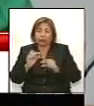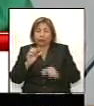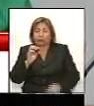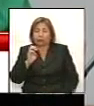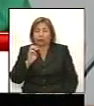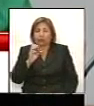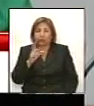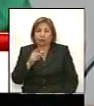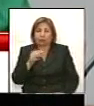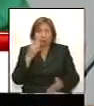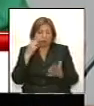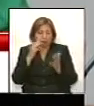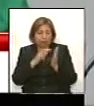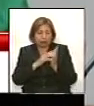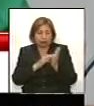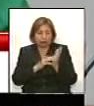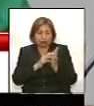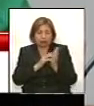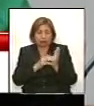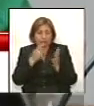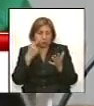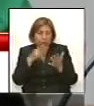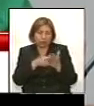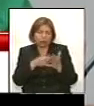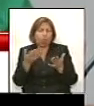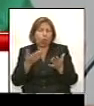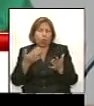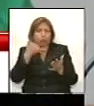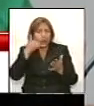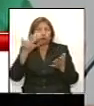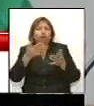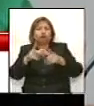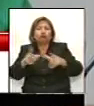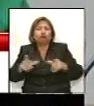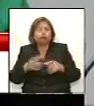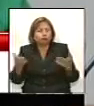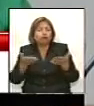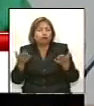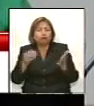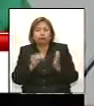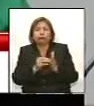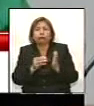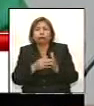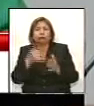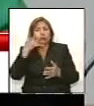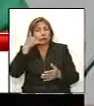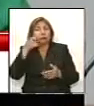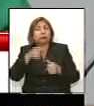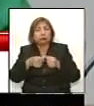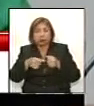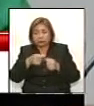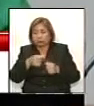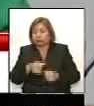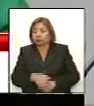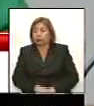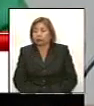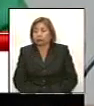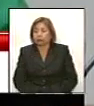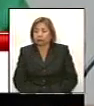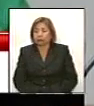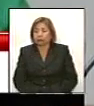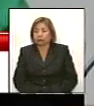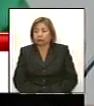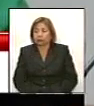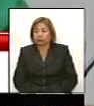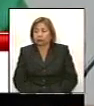de celulares en general. Identificación, localización y geolocalización es la norma. Para nosotros la geolocalización y la localización